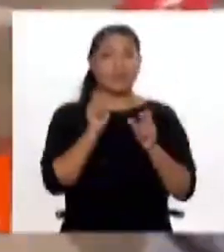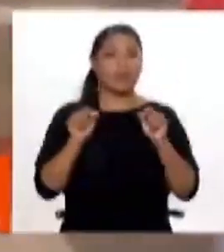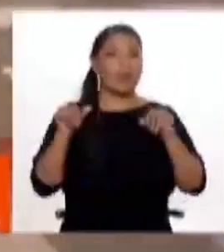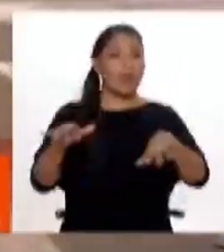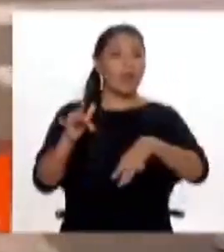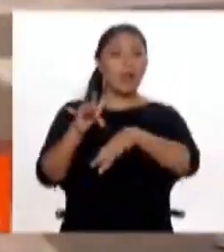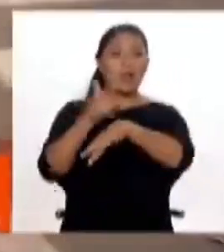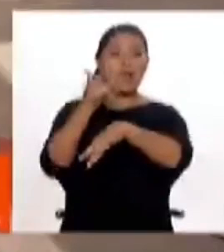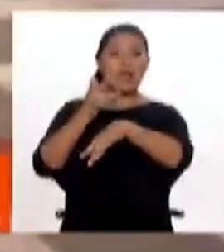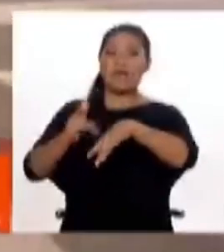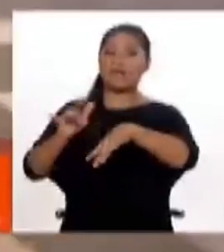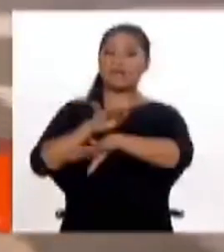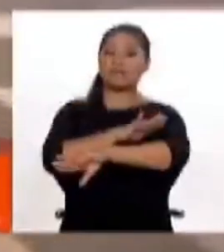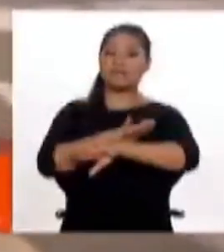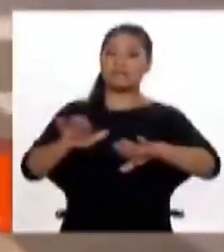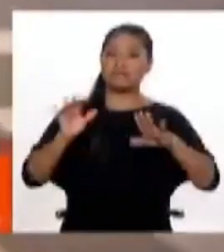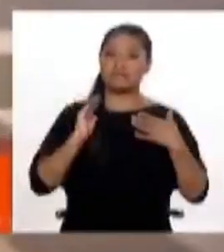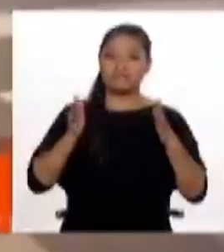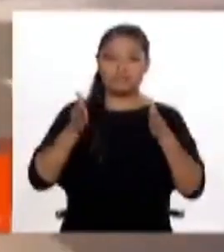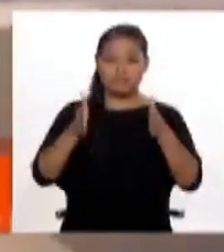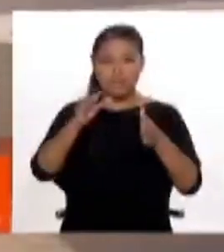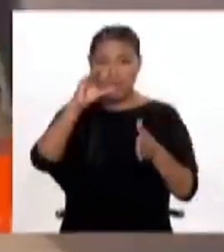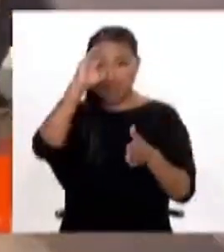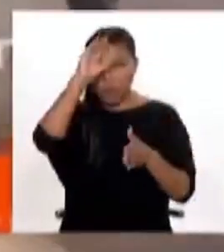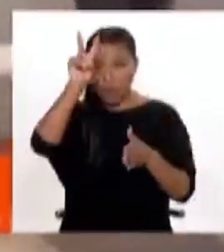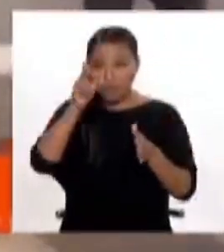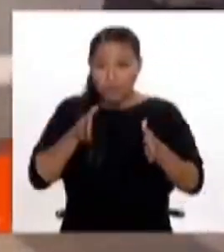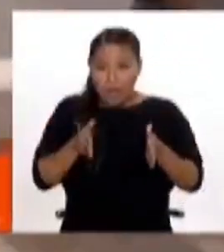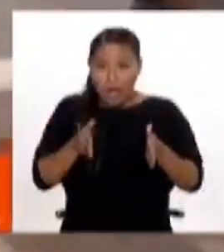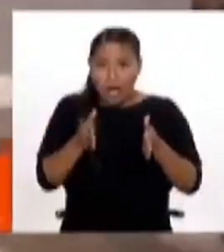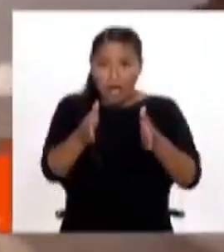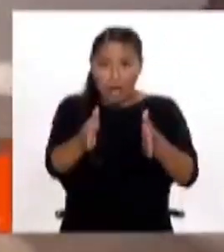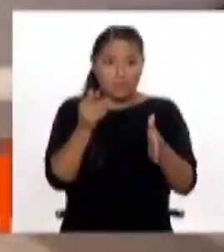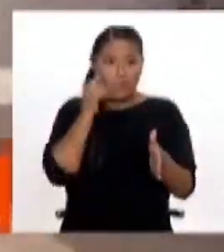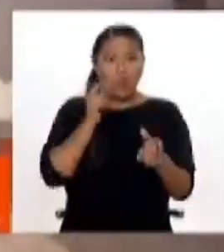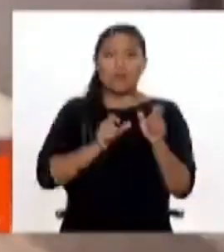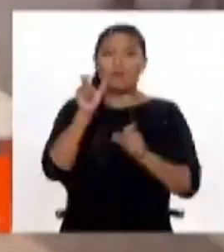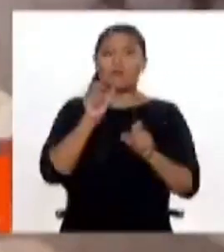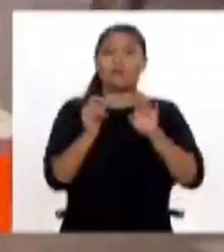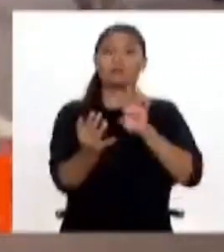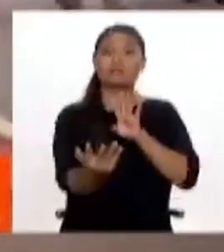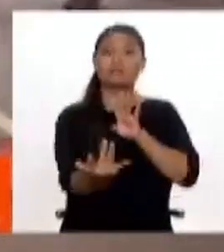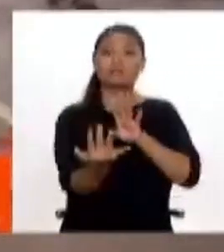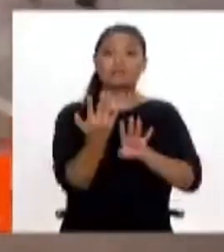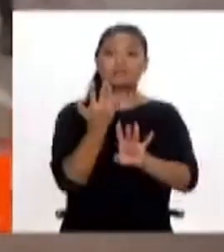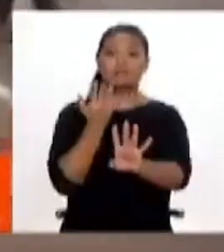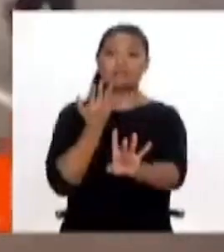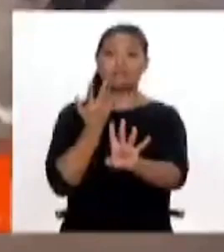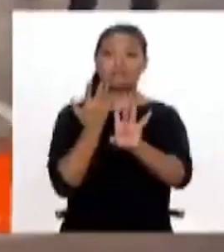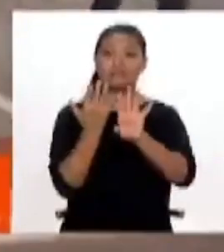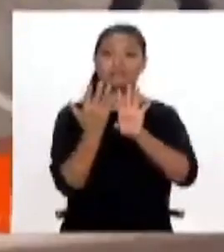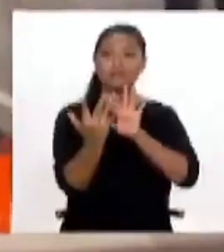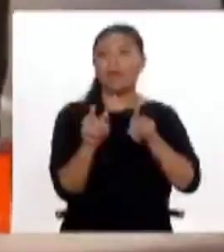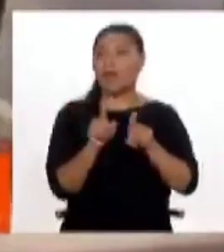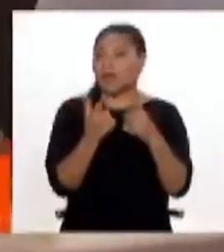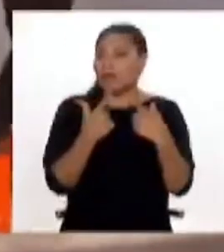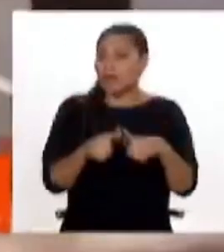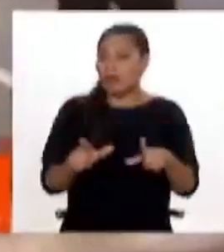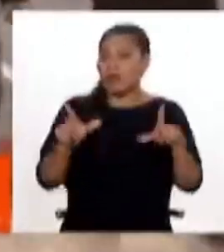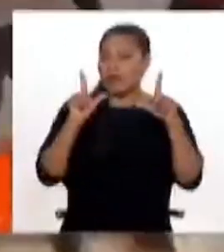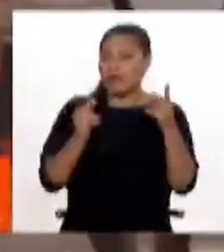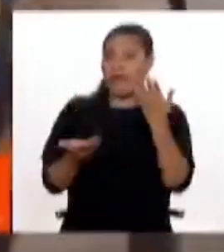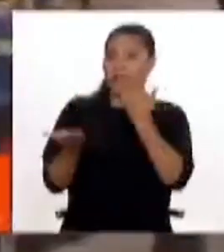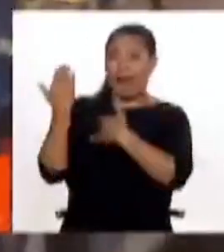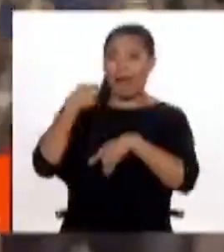calles de ambulantes. Estamos en el Jirón Cusco y vemos pues cómo las personas pueden transitar de manera más libre. Antes, pues, en esta calle